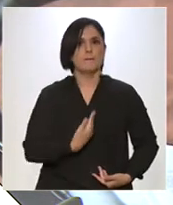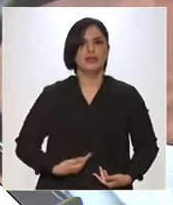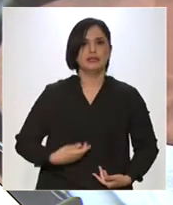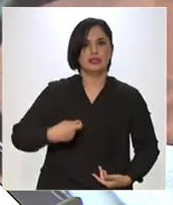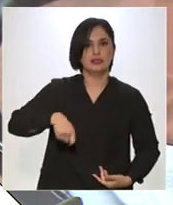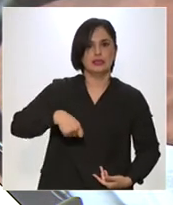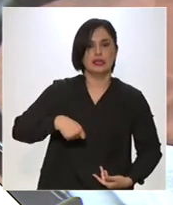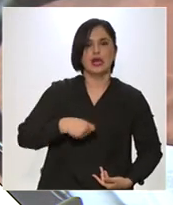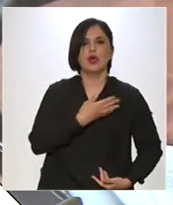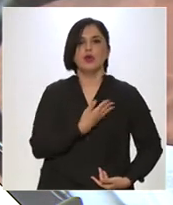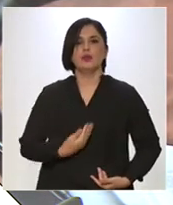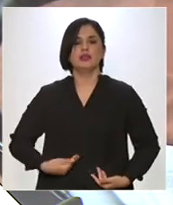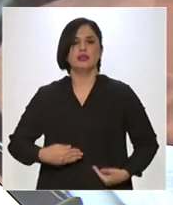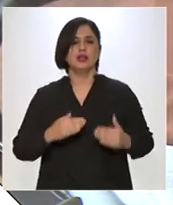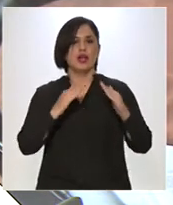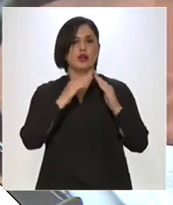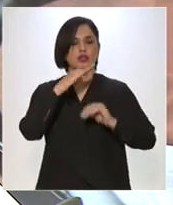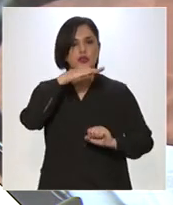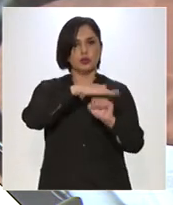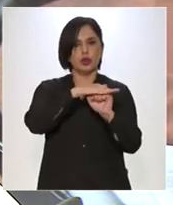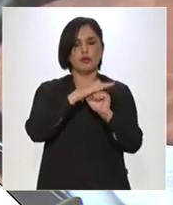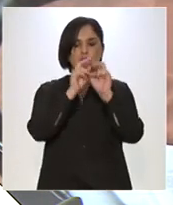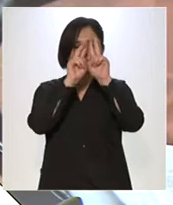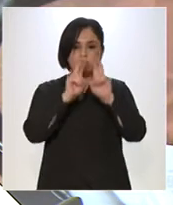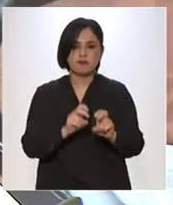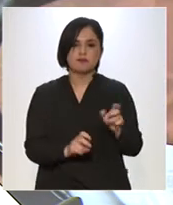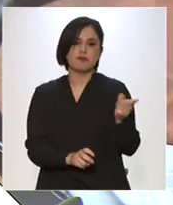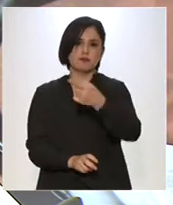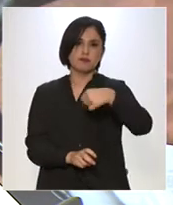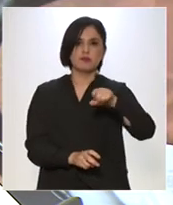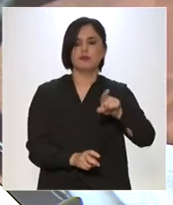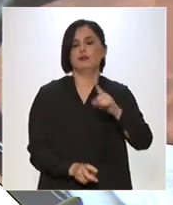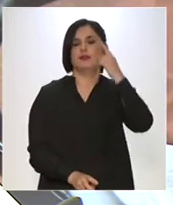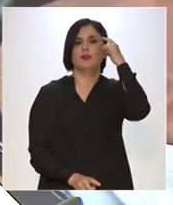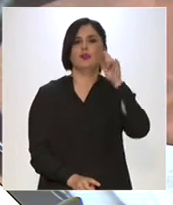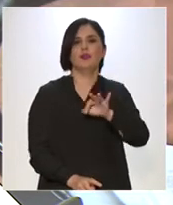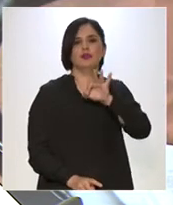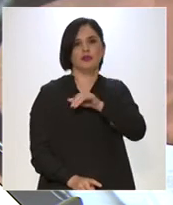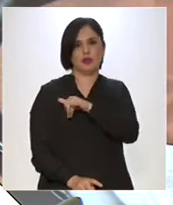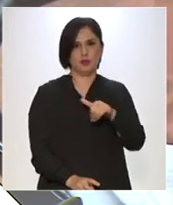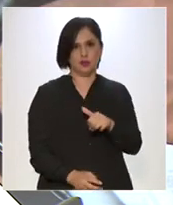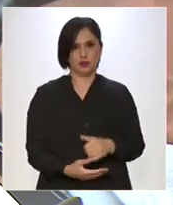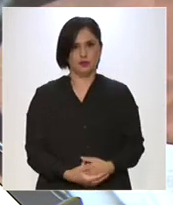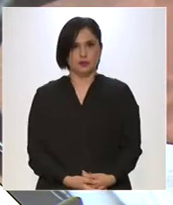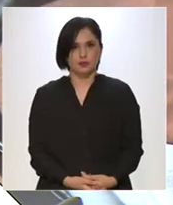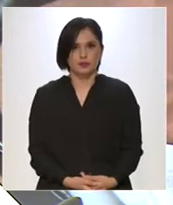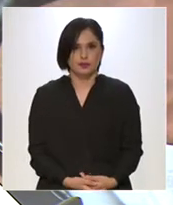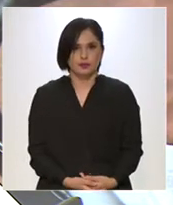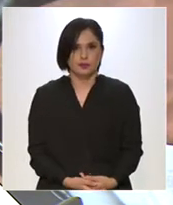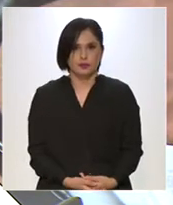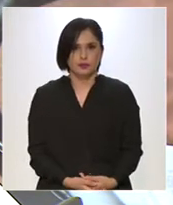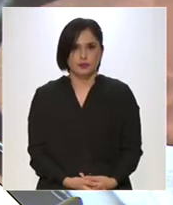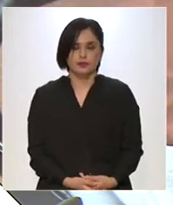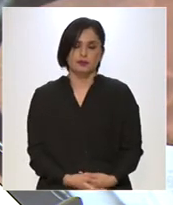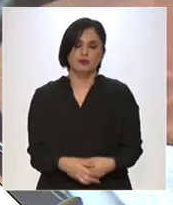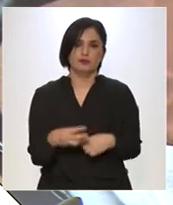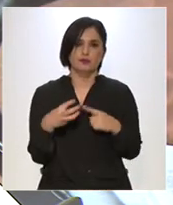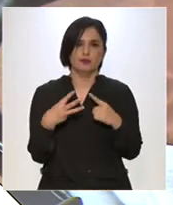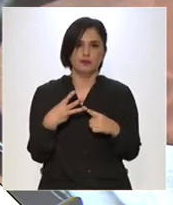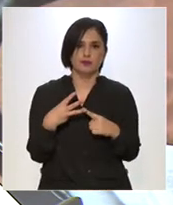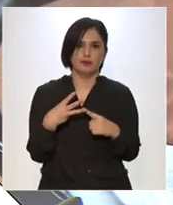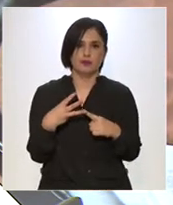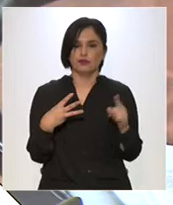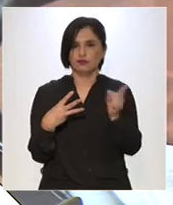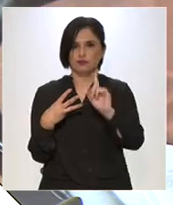la Corte Suprema, podrán analizar para que sean ellos quienes ejerzan las potestades resolutivas pertinentes. En tercer lugar,